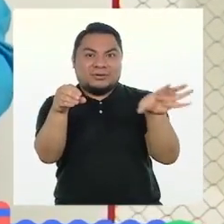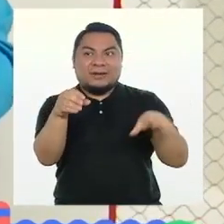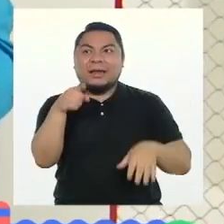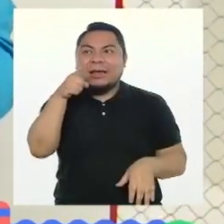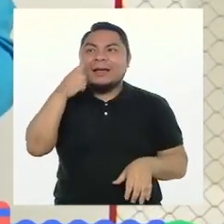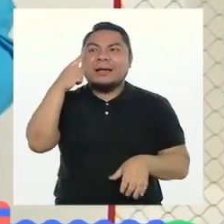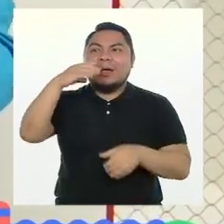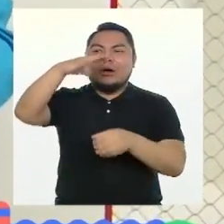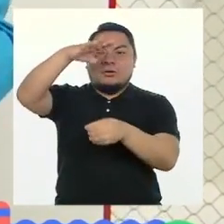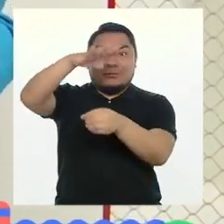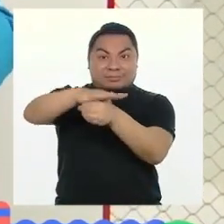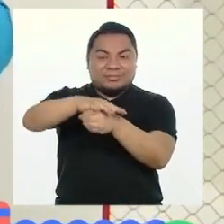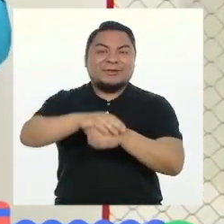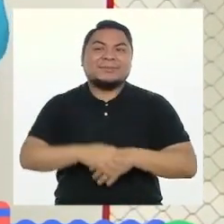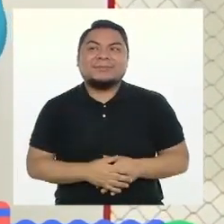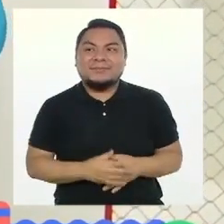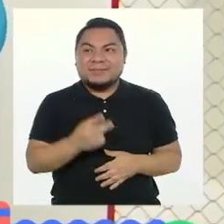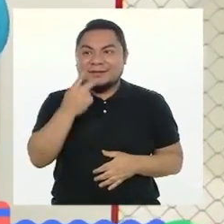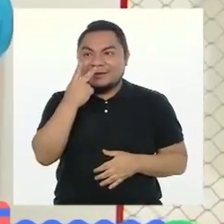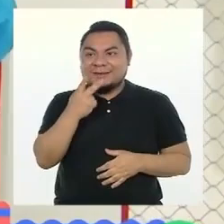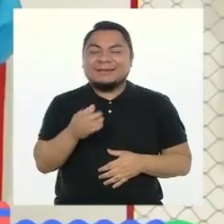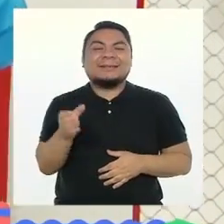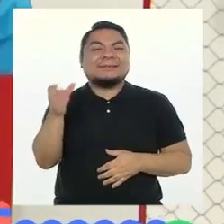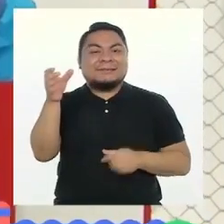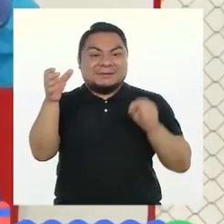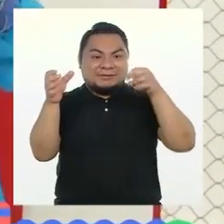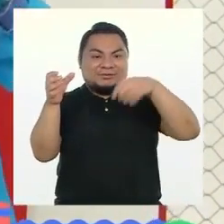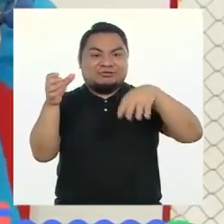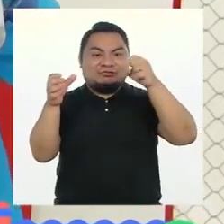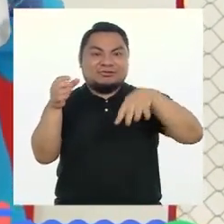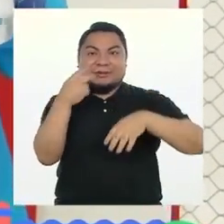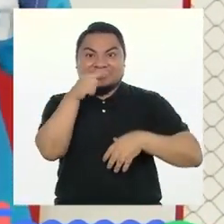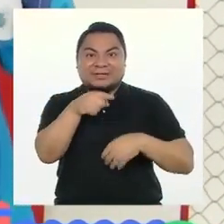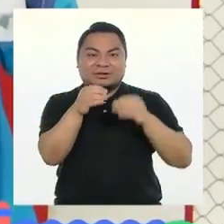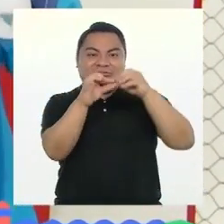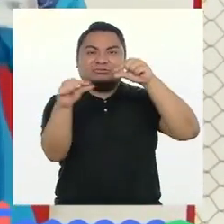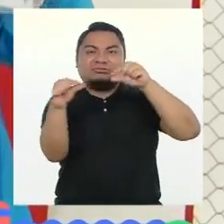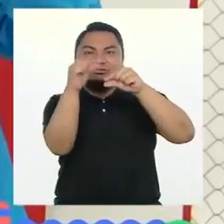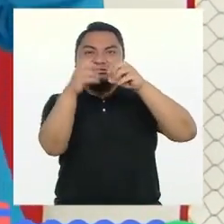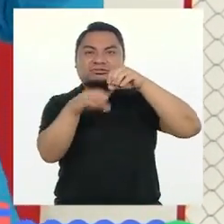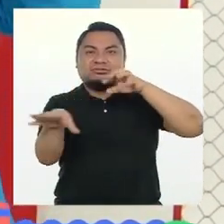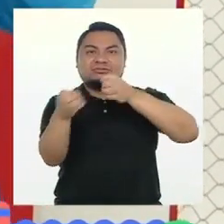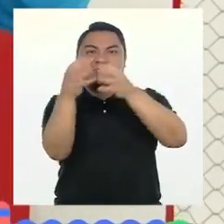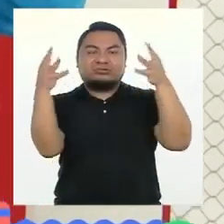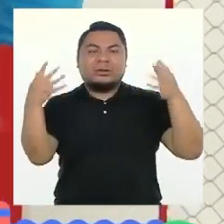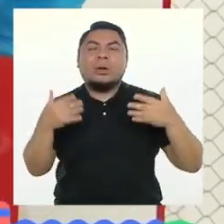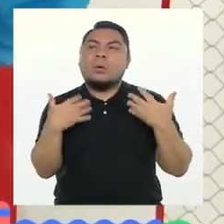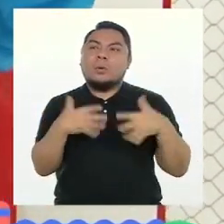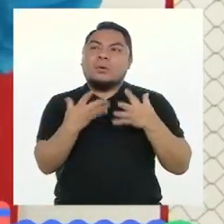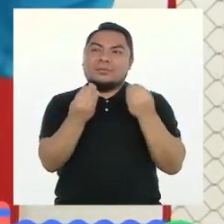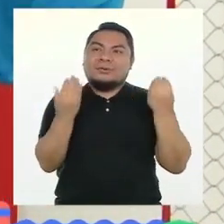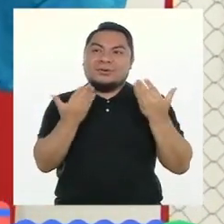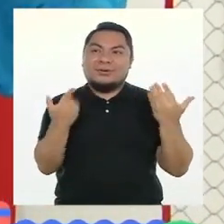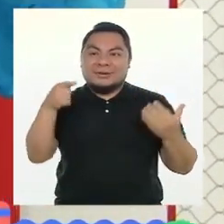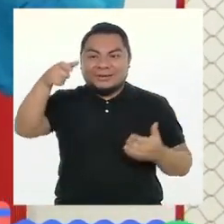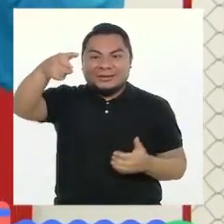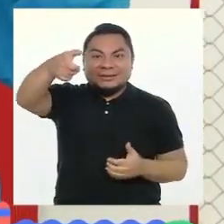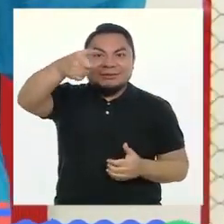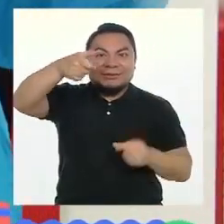corcho. Y ves cómo sale el gas. Hay varias cosas que podemos hacer con este chorro de